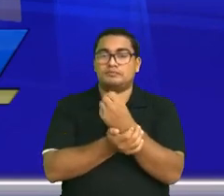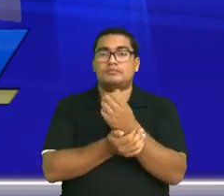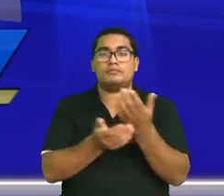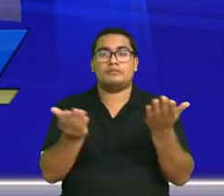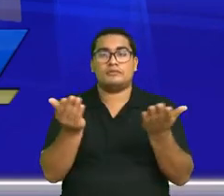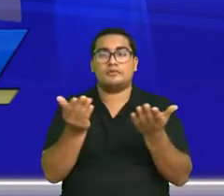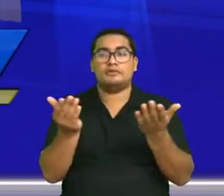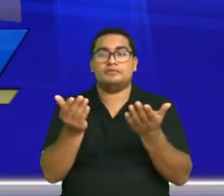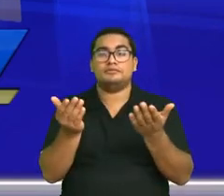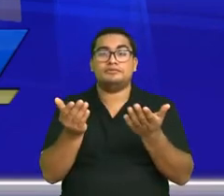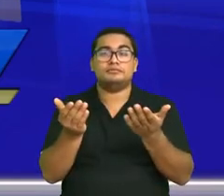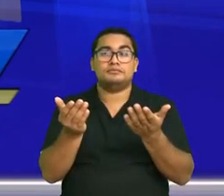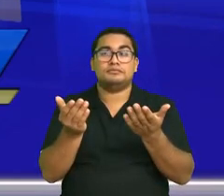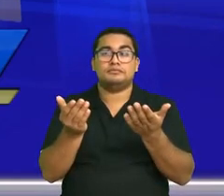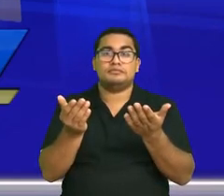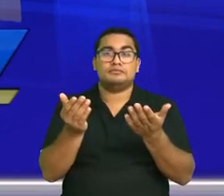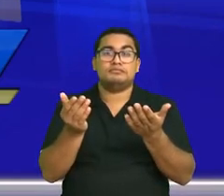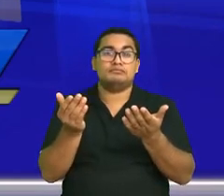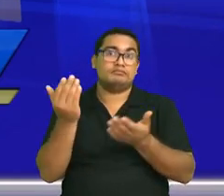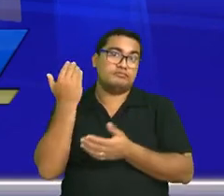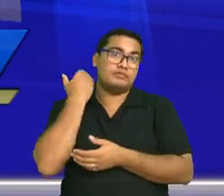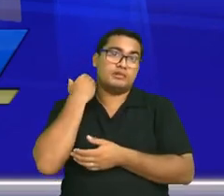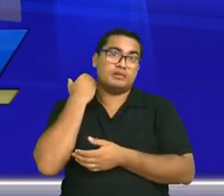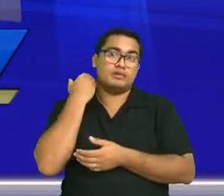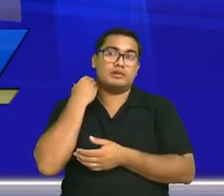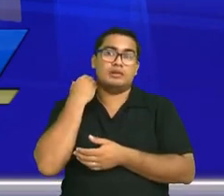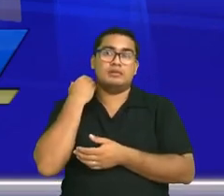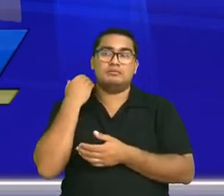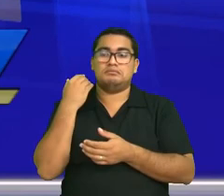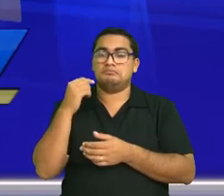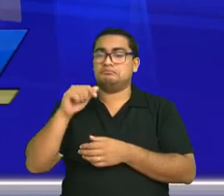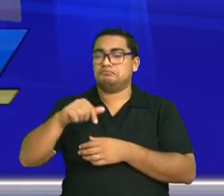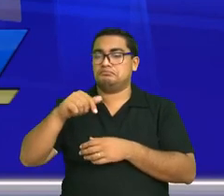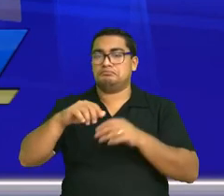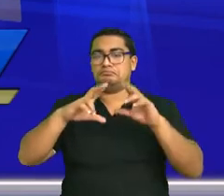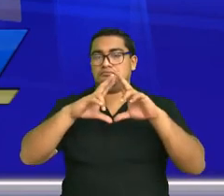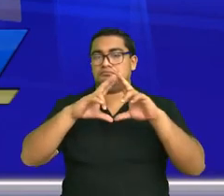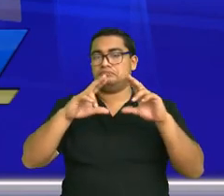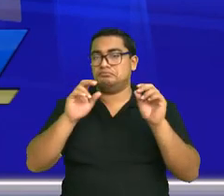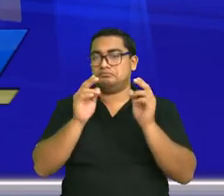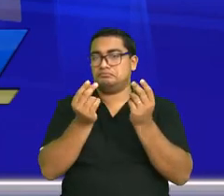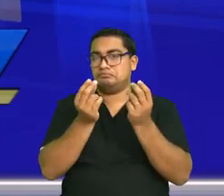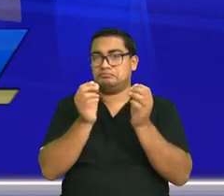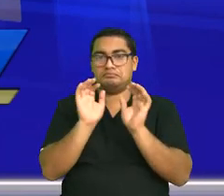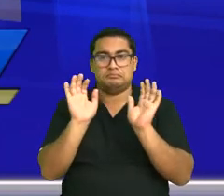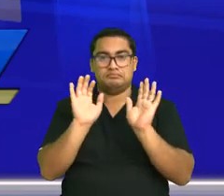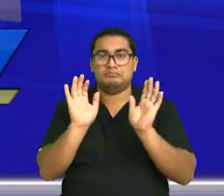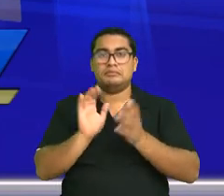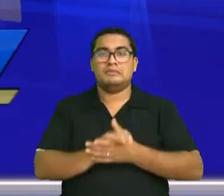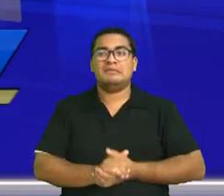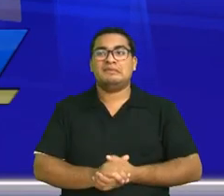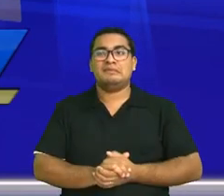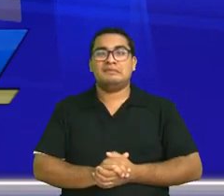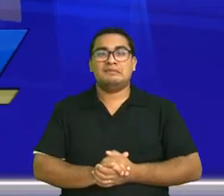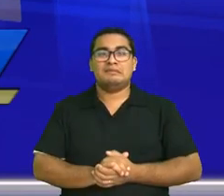de fisioterapia es sumamente cara. Y además, cambiar los paradigmas a partir de la realidad en la que este nuevo hospital también